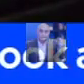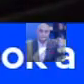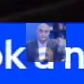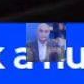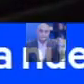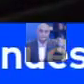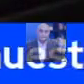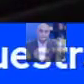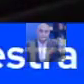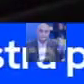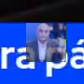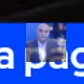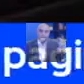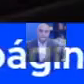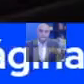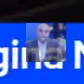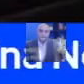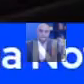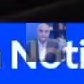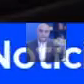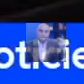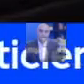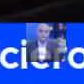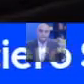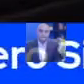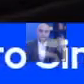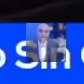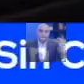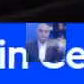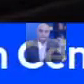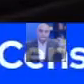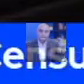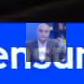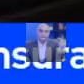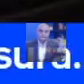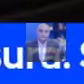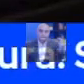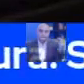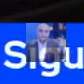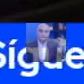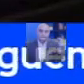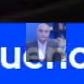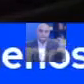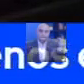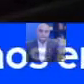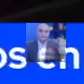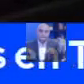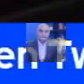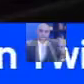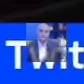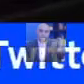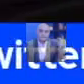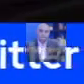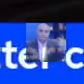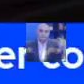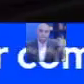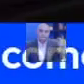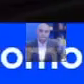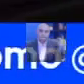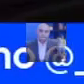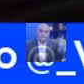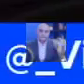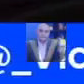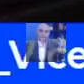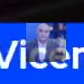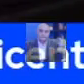países de América Latina le están diciendo a Estados Unidos, en este caso a Joe Biden, que ya no es el huésped